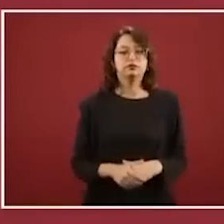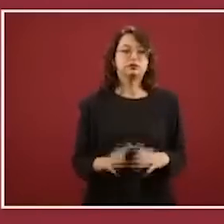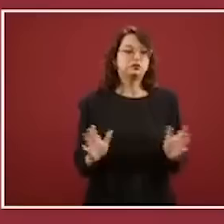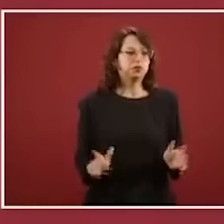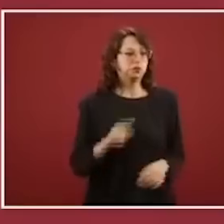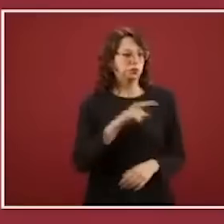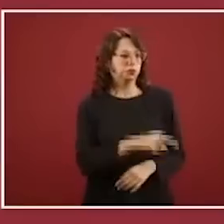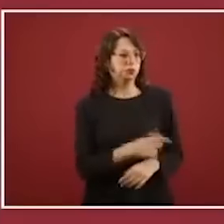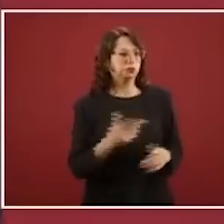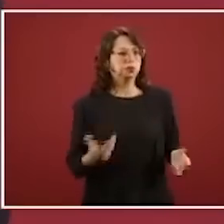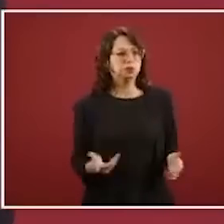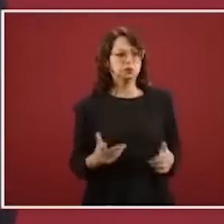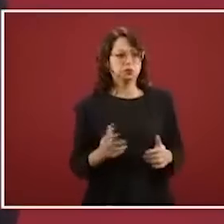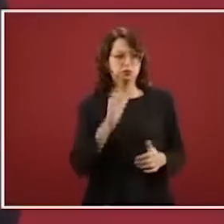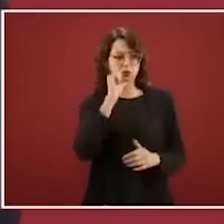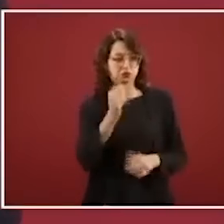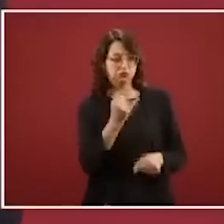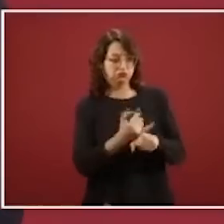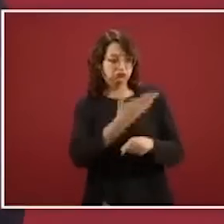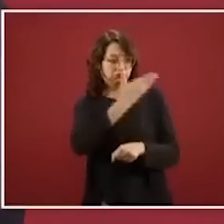nada debe, nada teme,